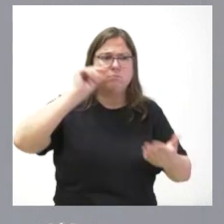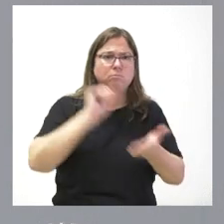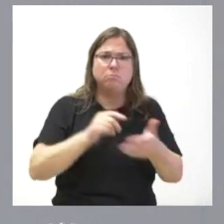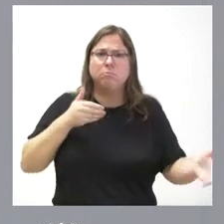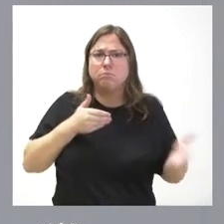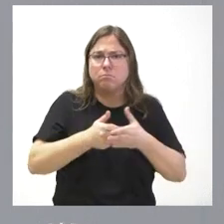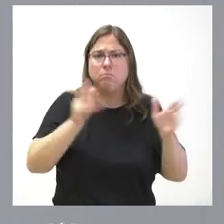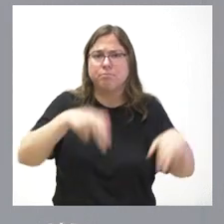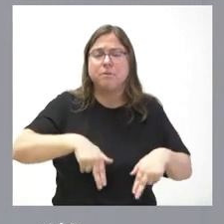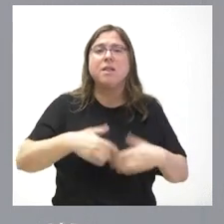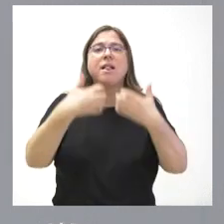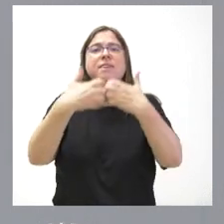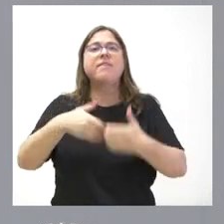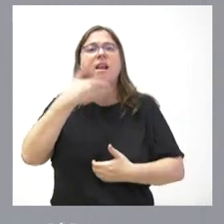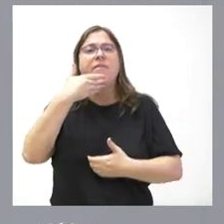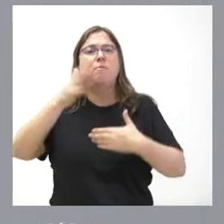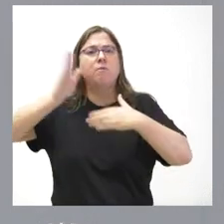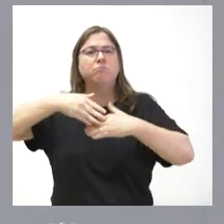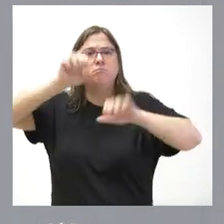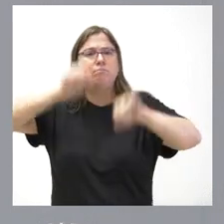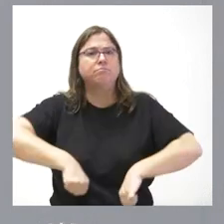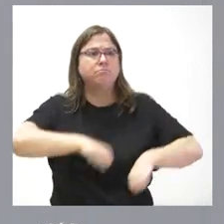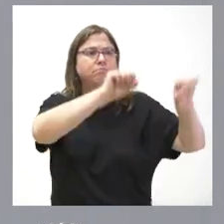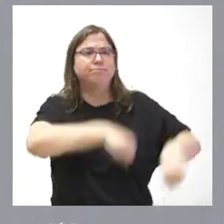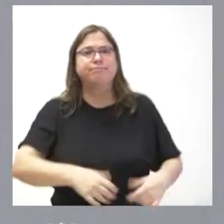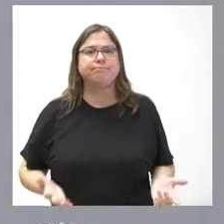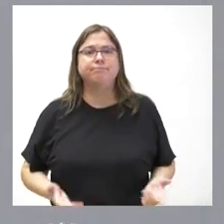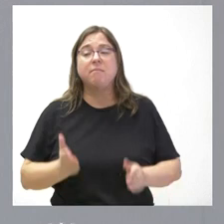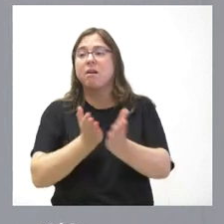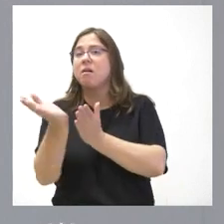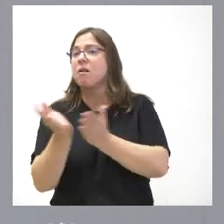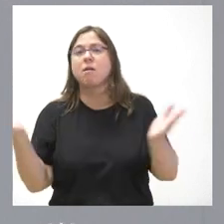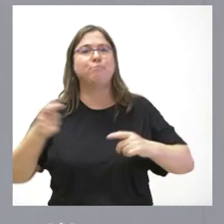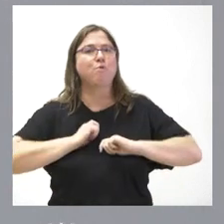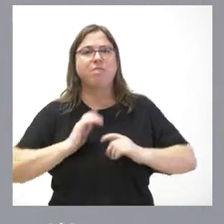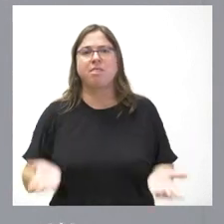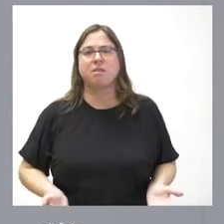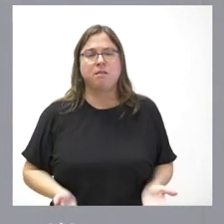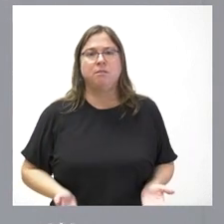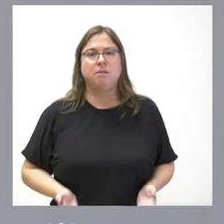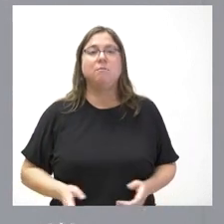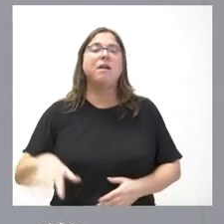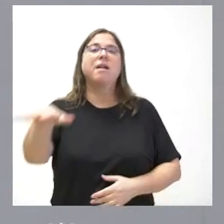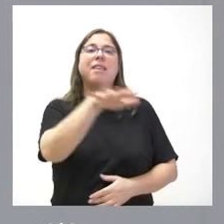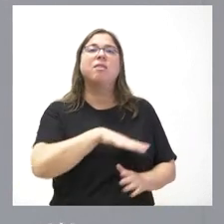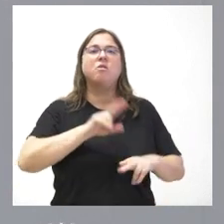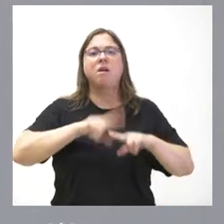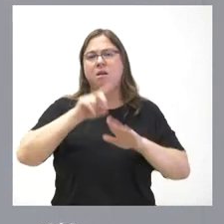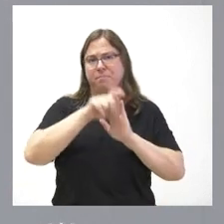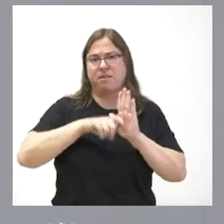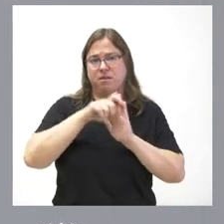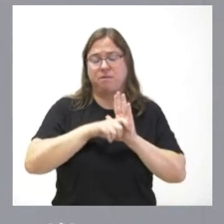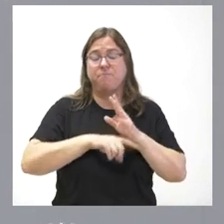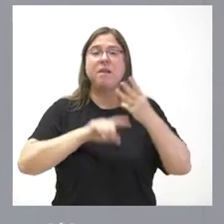cerrado todas las térmicas en Castilla de león de forma muy acelerada sin que se hayan producido alternativas en esas cuencas mineras un